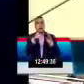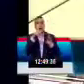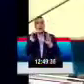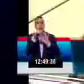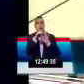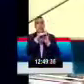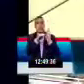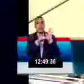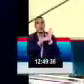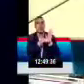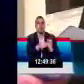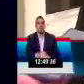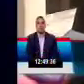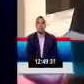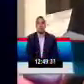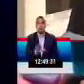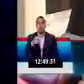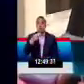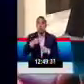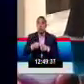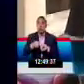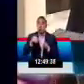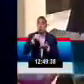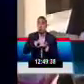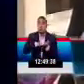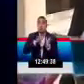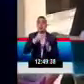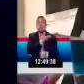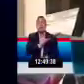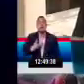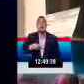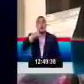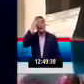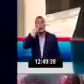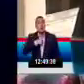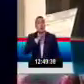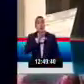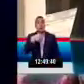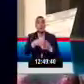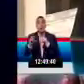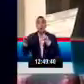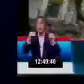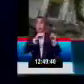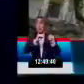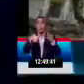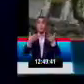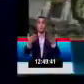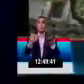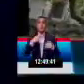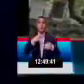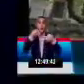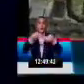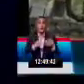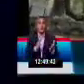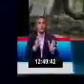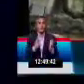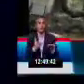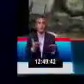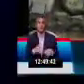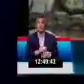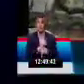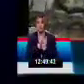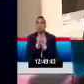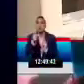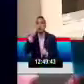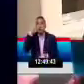en la posibilidad de que esté su nombre? El presidente decide quién va en la terna, todo especulaciones mientras no esté entregada a la Asamblea. Lo que sí se espera son cambios